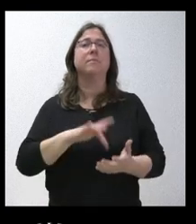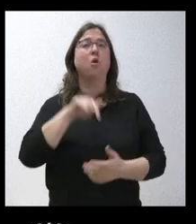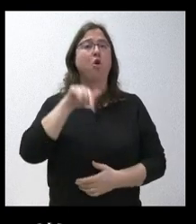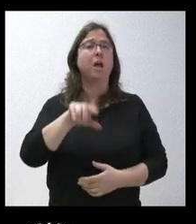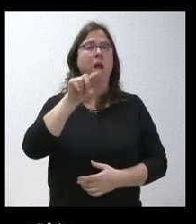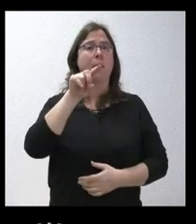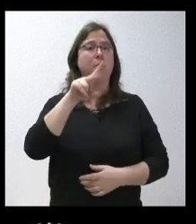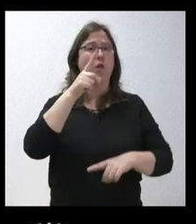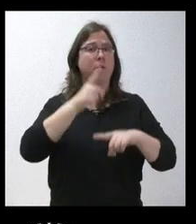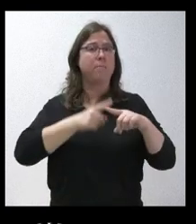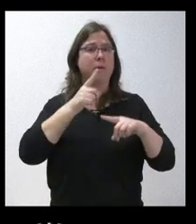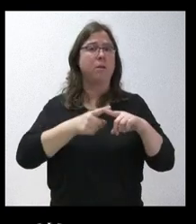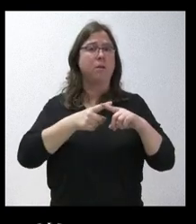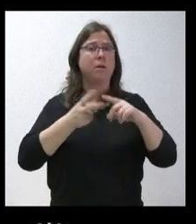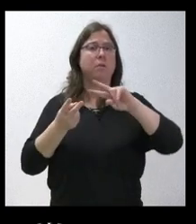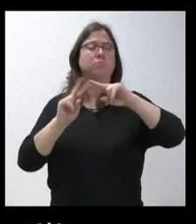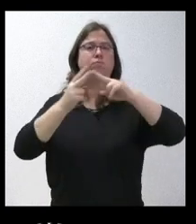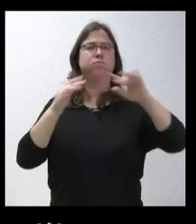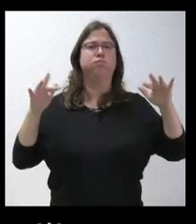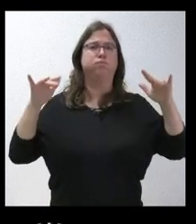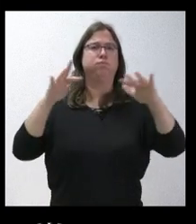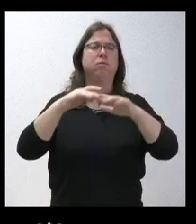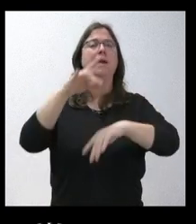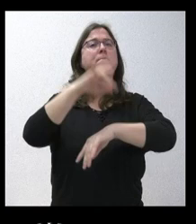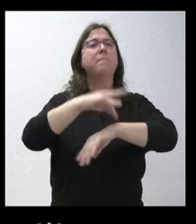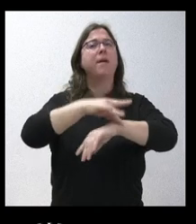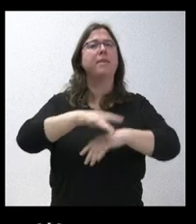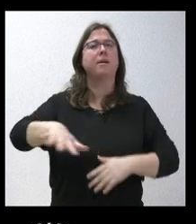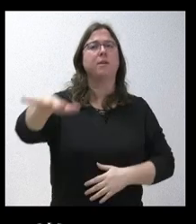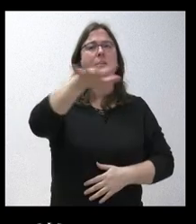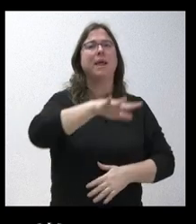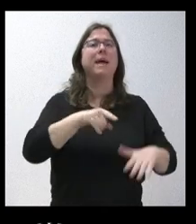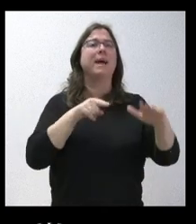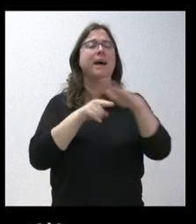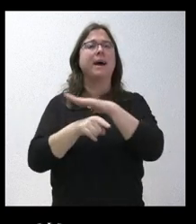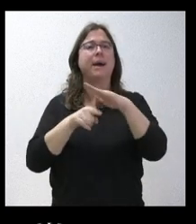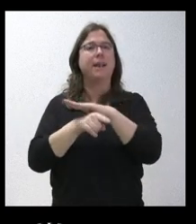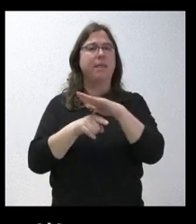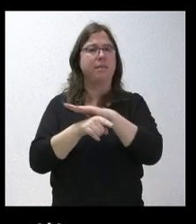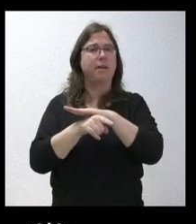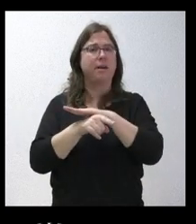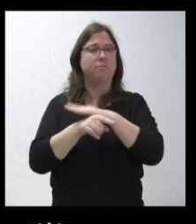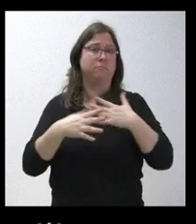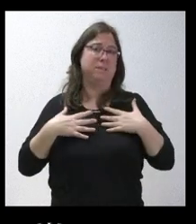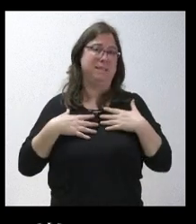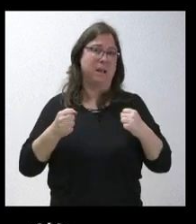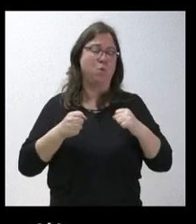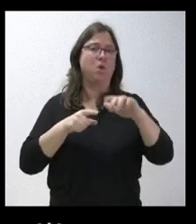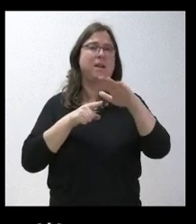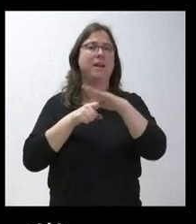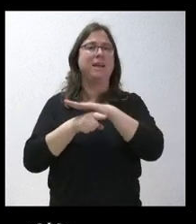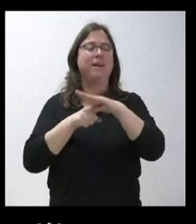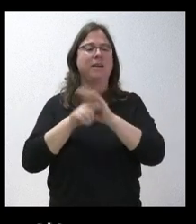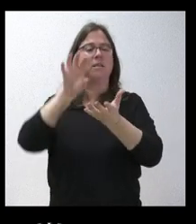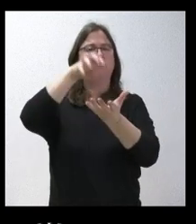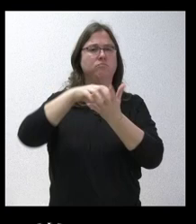se están concentrando los médicos de área en la en la gerencia Regional de de salud porque dicen